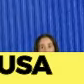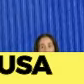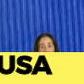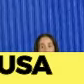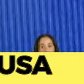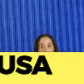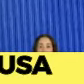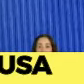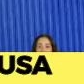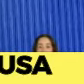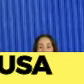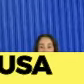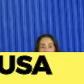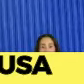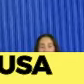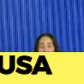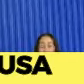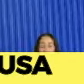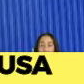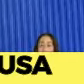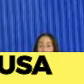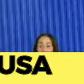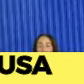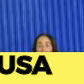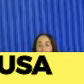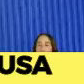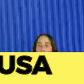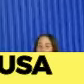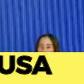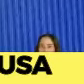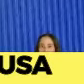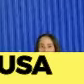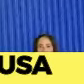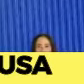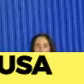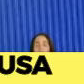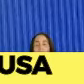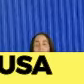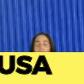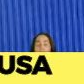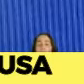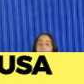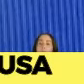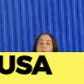el enviado personal del presidente Biden para Latinoamérica. Tenemos contacto permanente